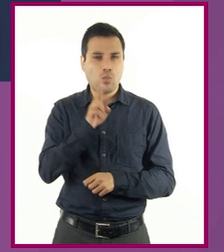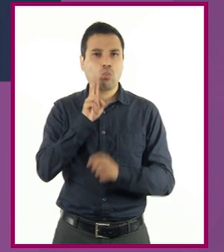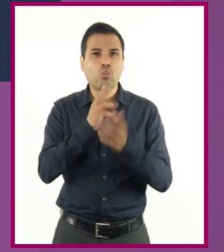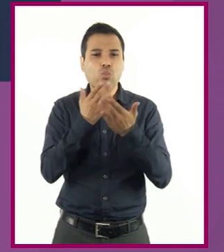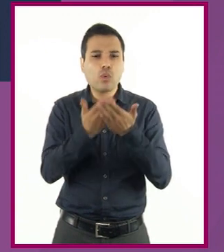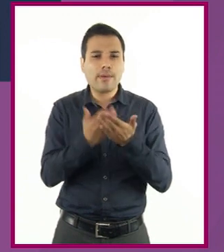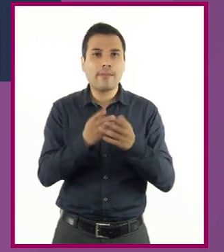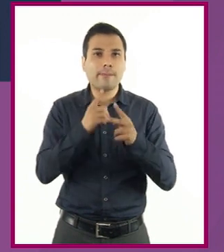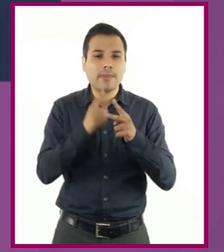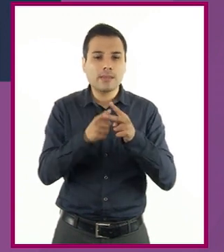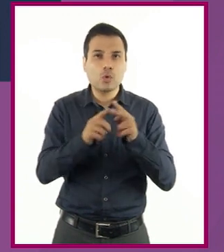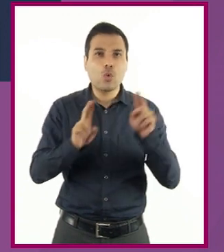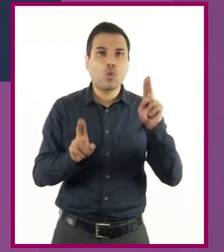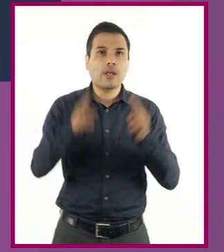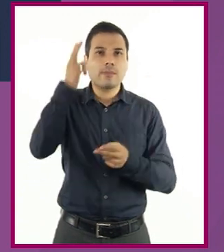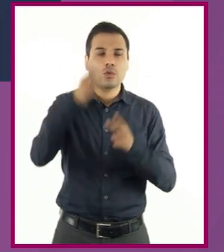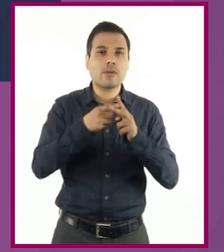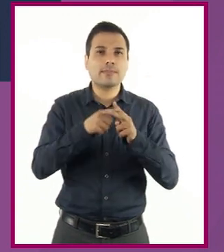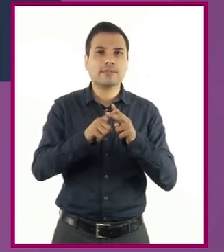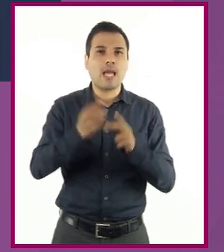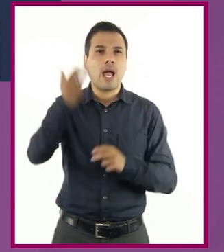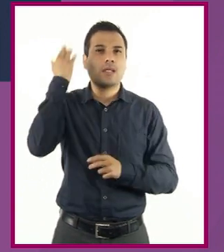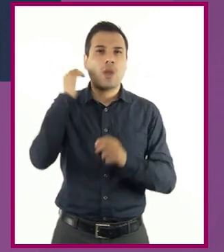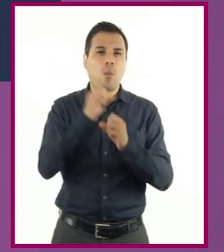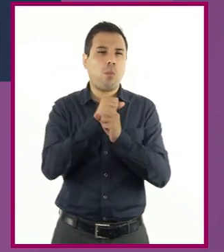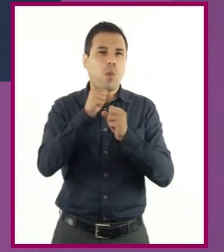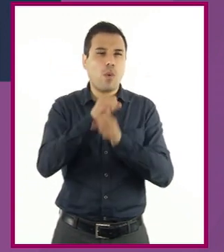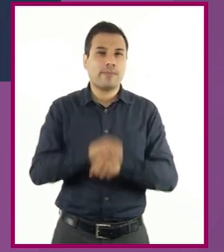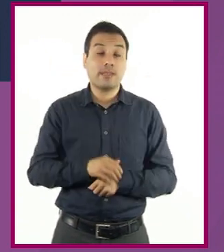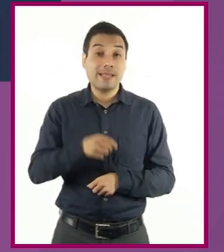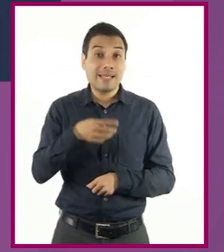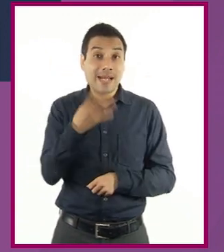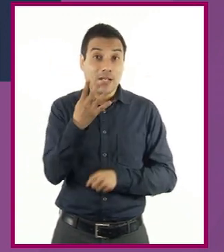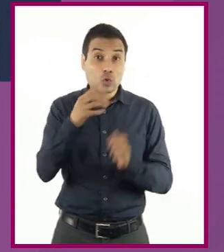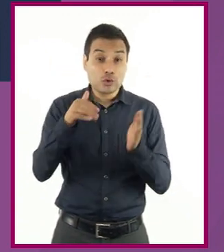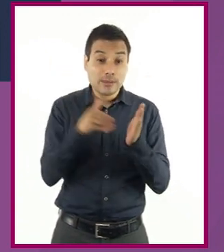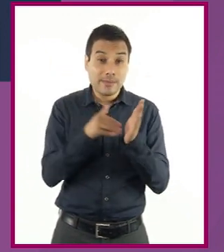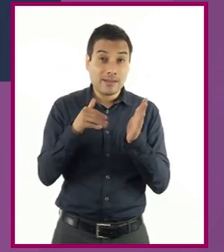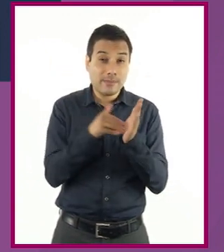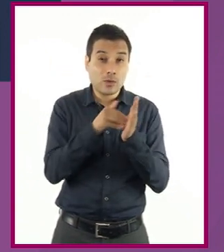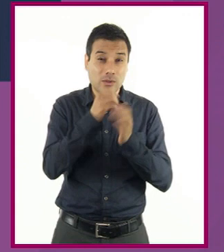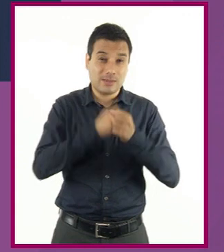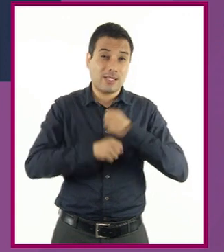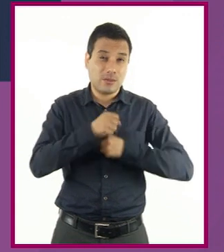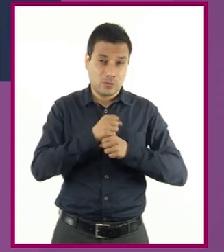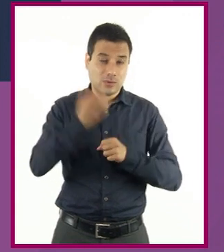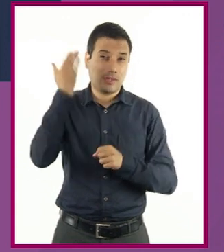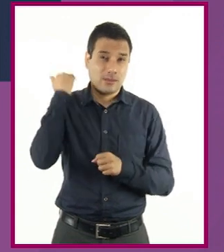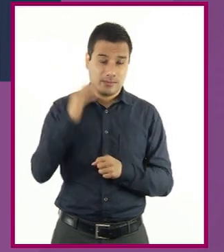el universo había nacido de una explosión hace 14,000 millones de años aproximadamente.